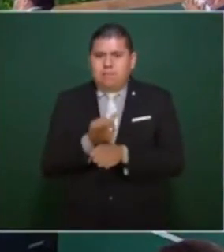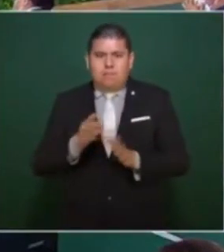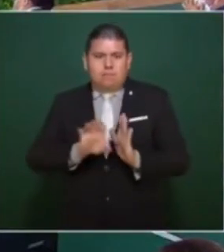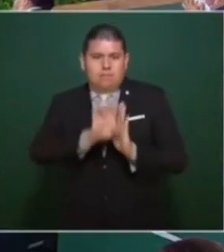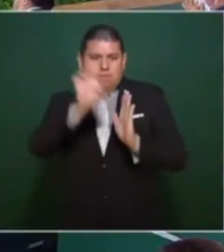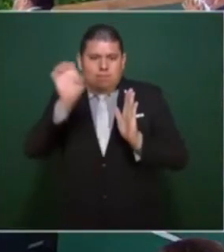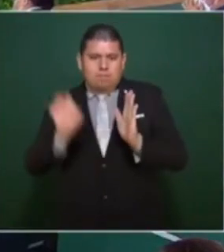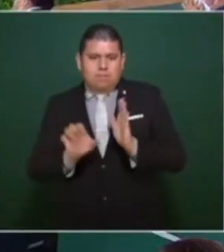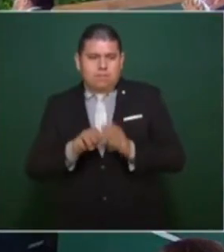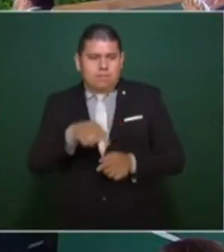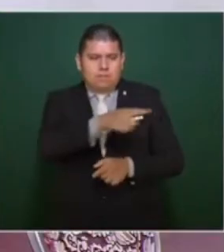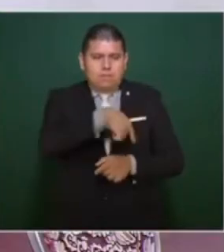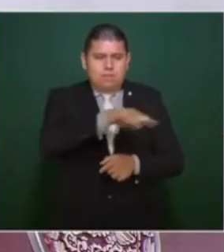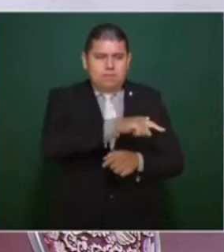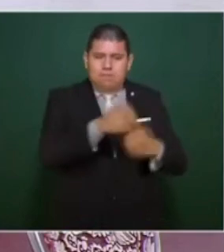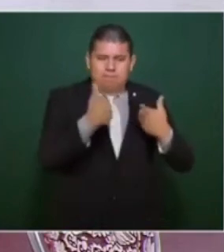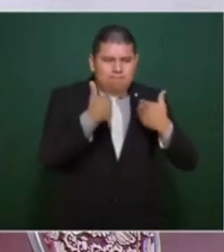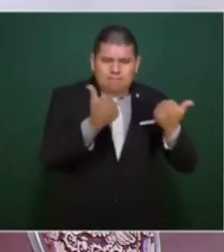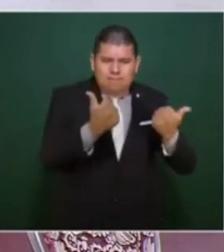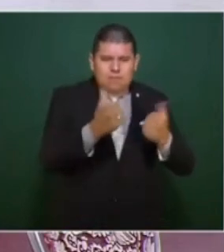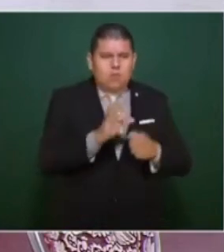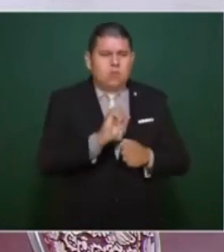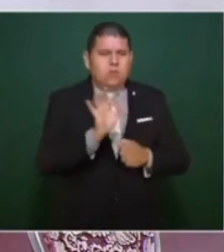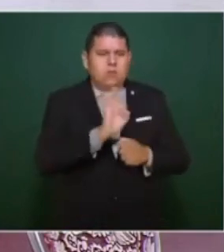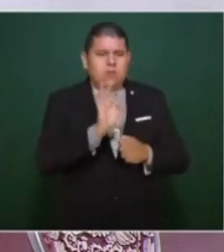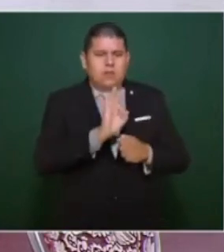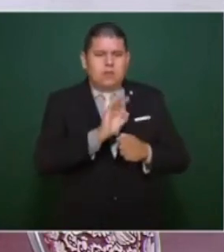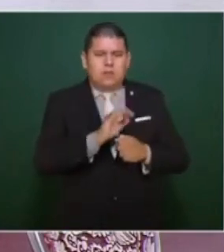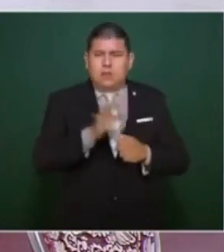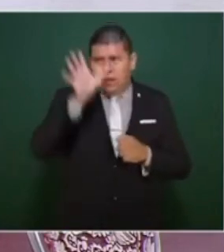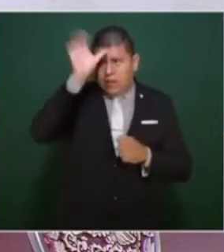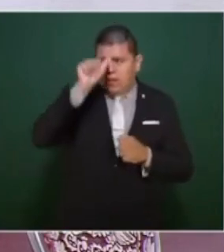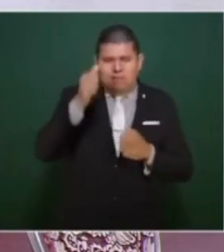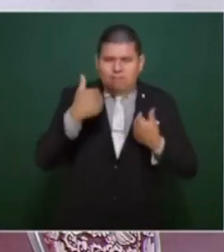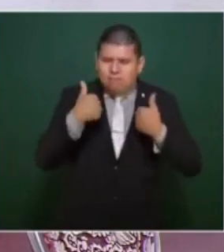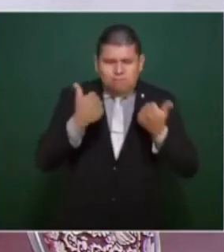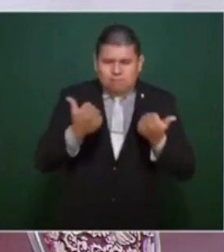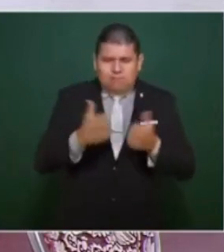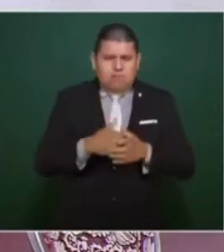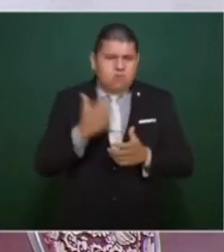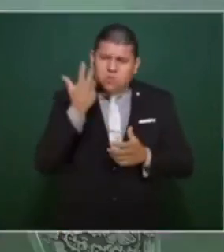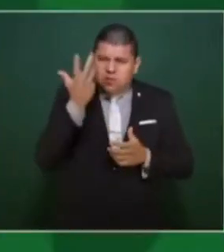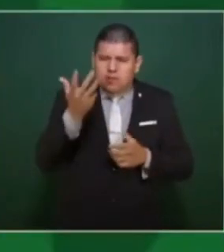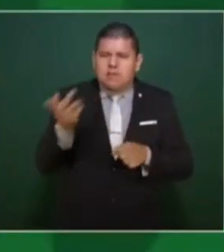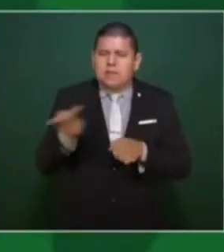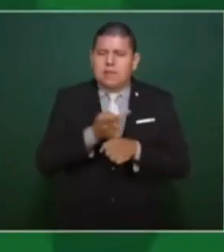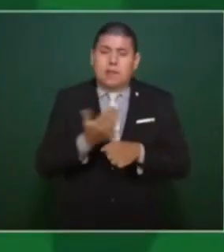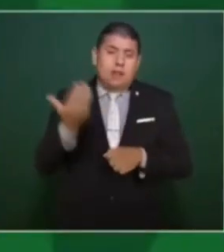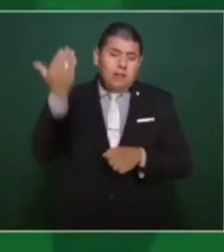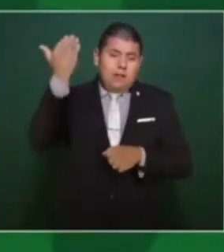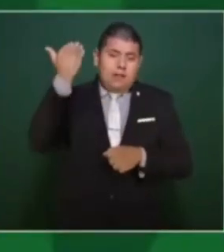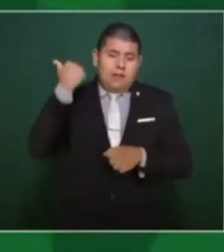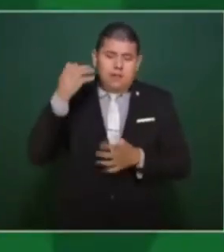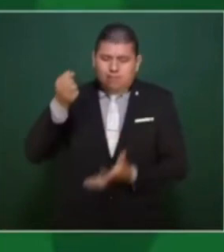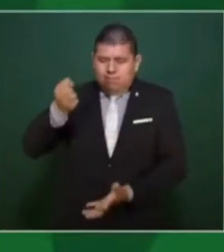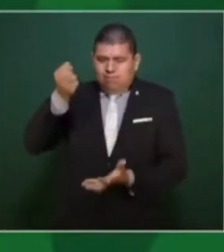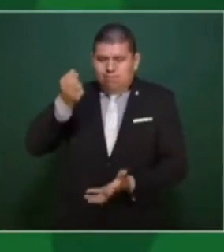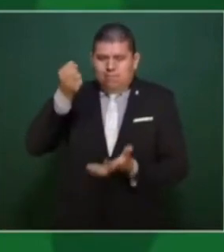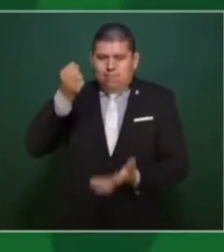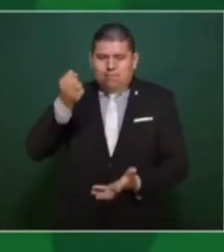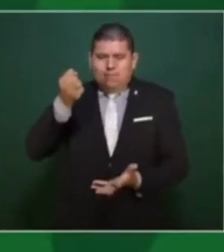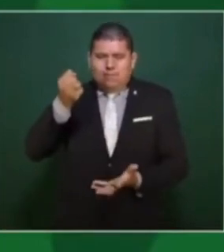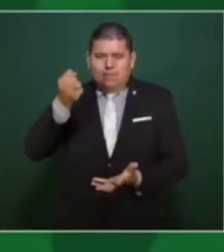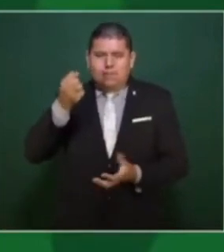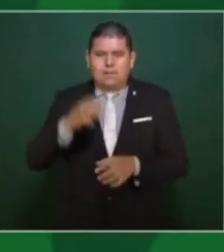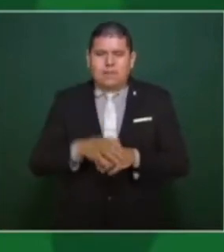cuenta o no quieren aceptar, no quieren ver de que antes el presupuesto se